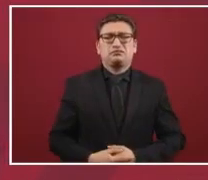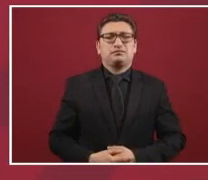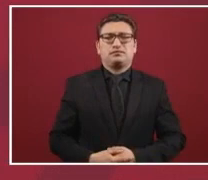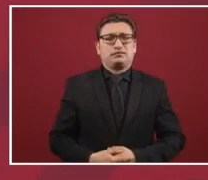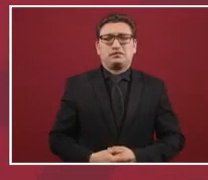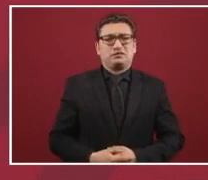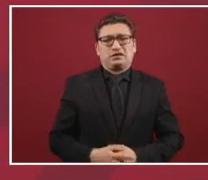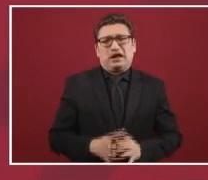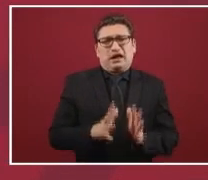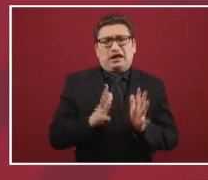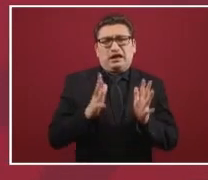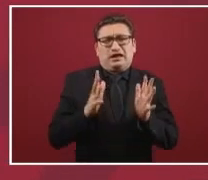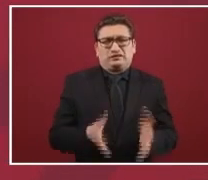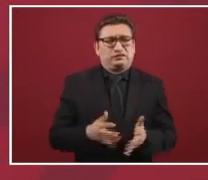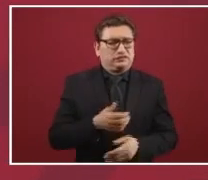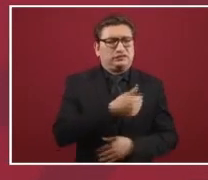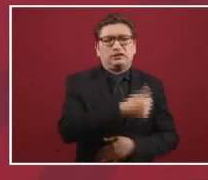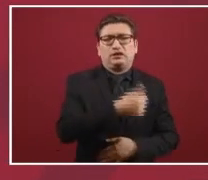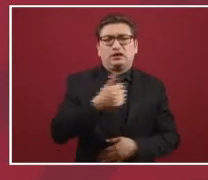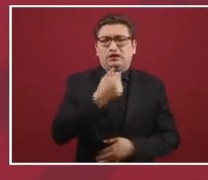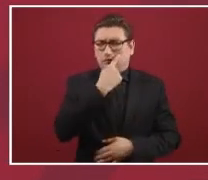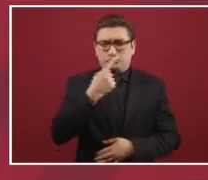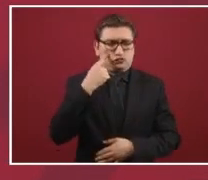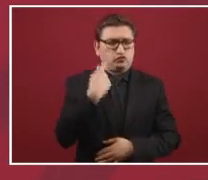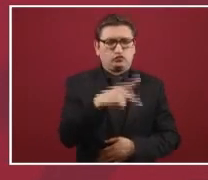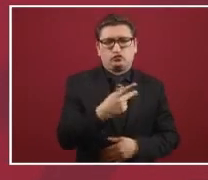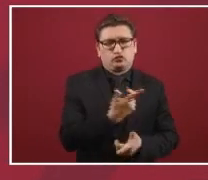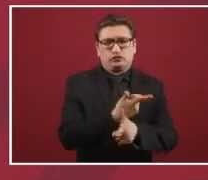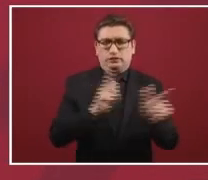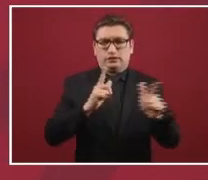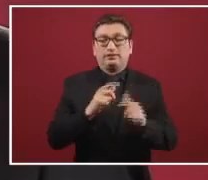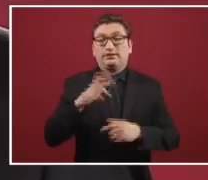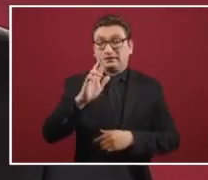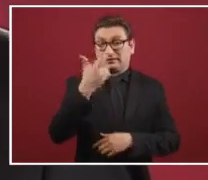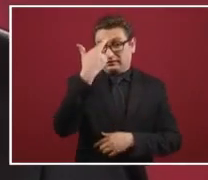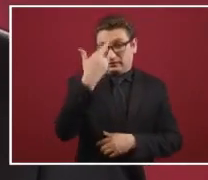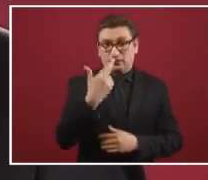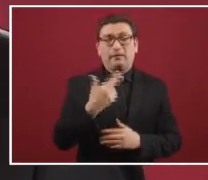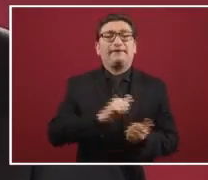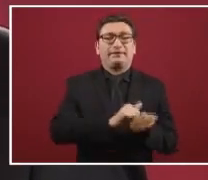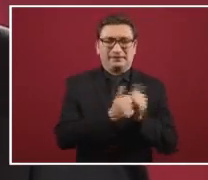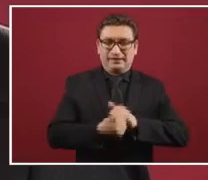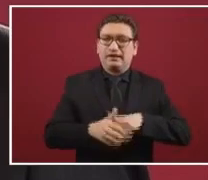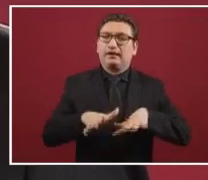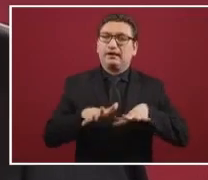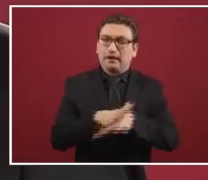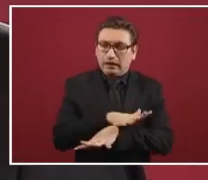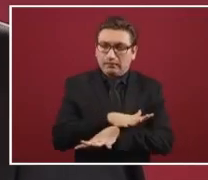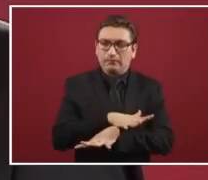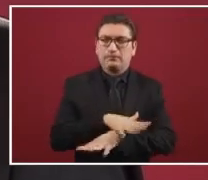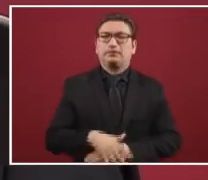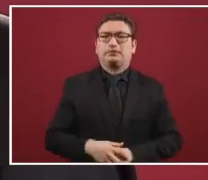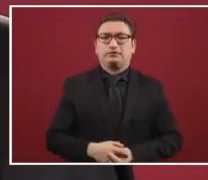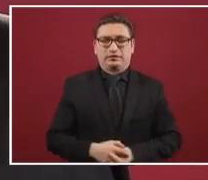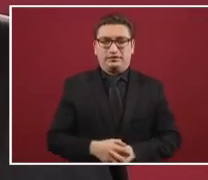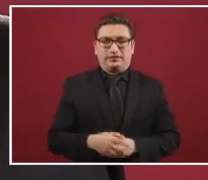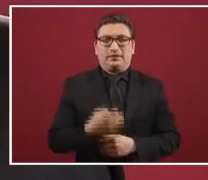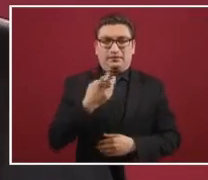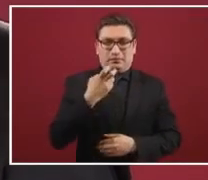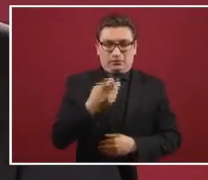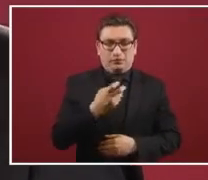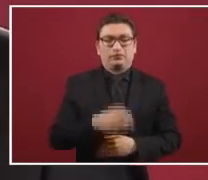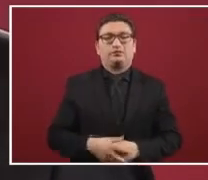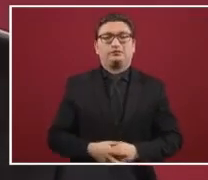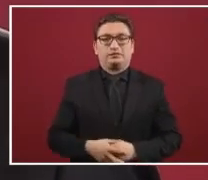así es la democracia. Además, es un cambio, es una transformación. Las tres